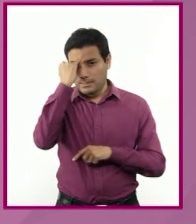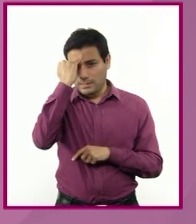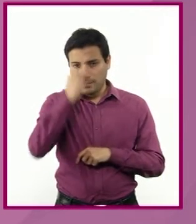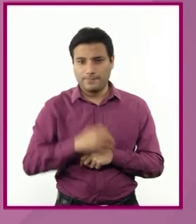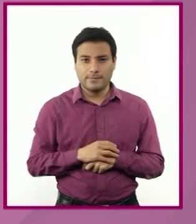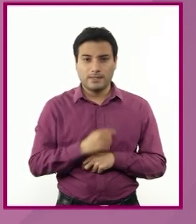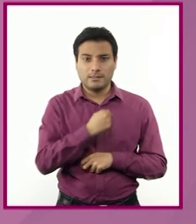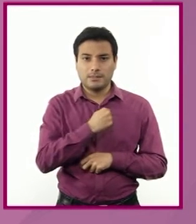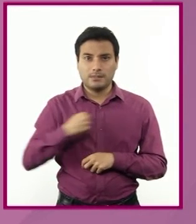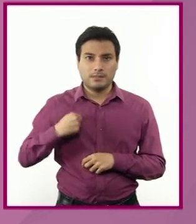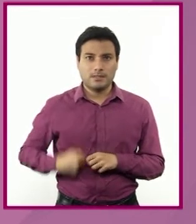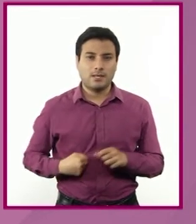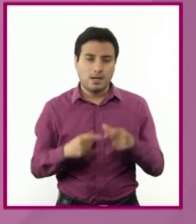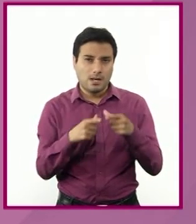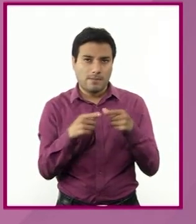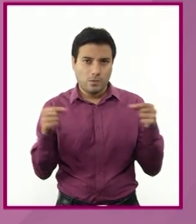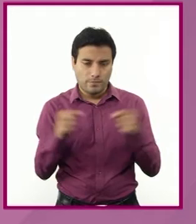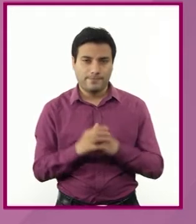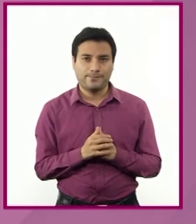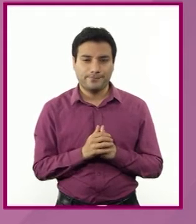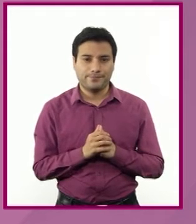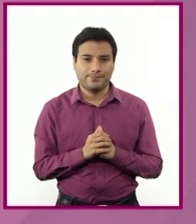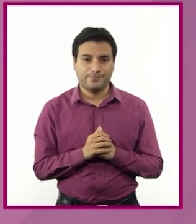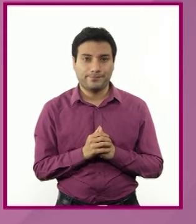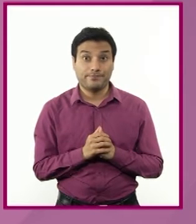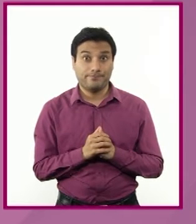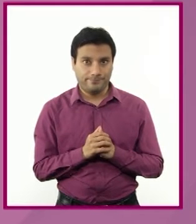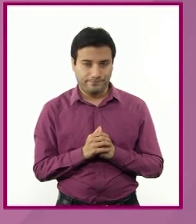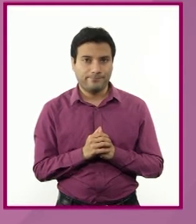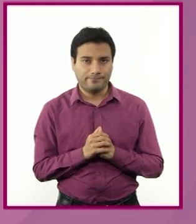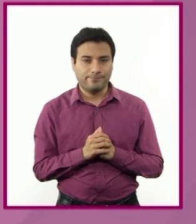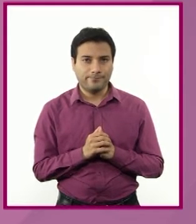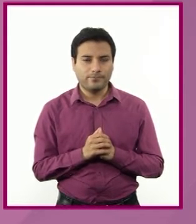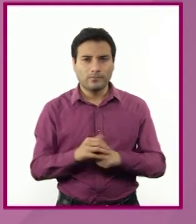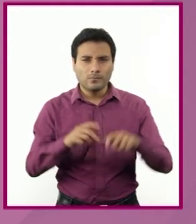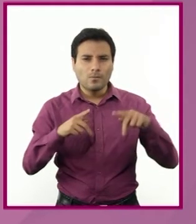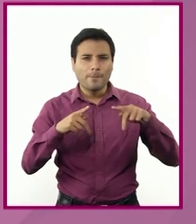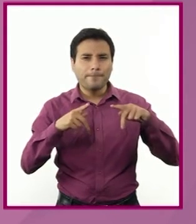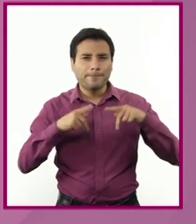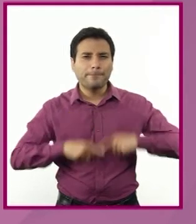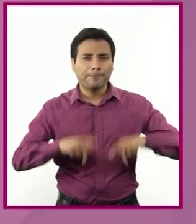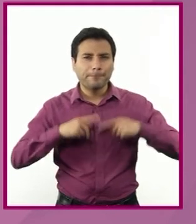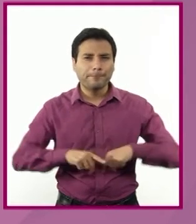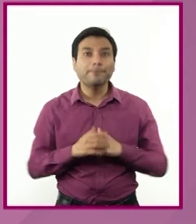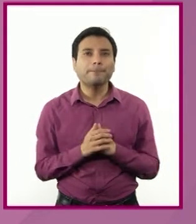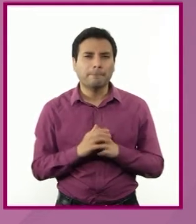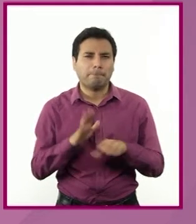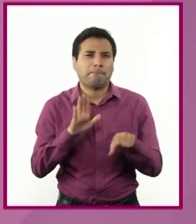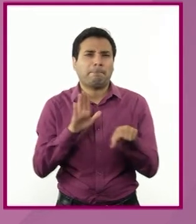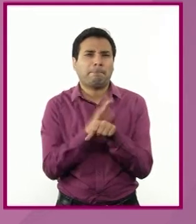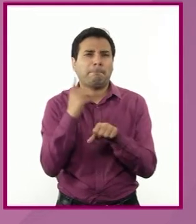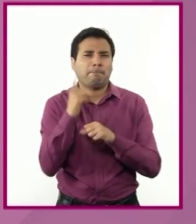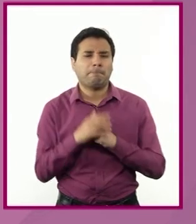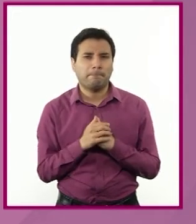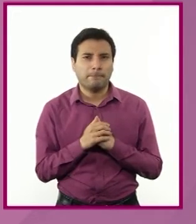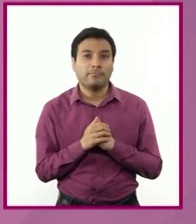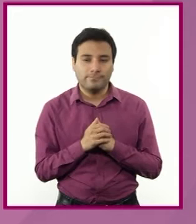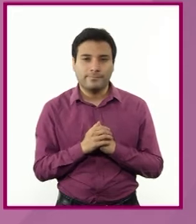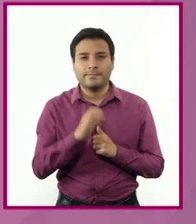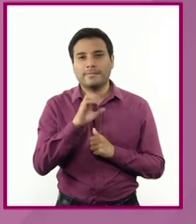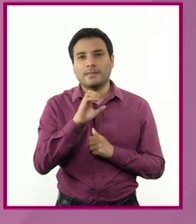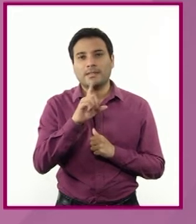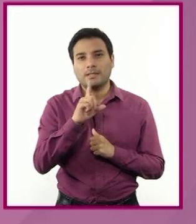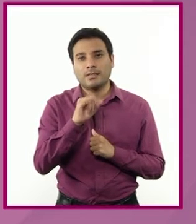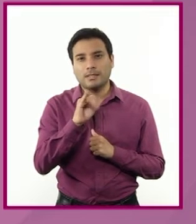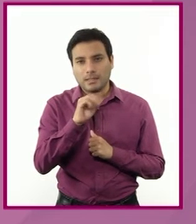China y Japón. La concentración de la población en esta región del mundo se debe al relieve y clima que favorecen